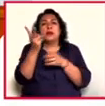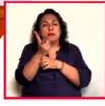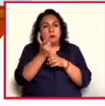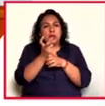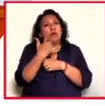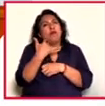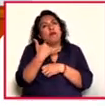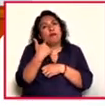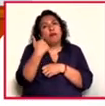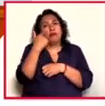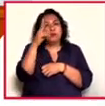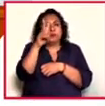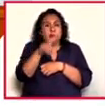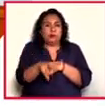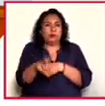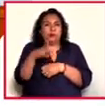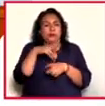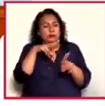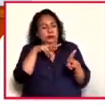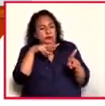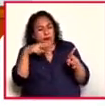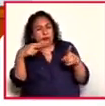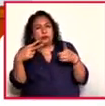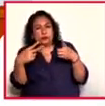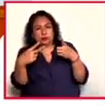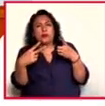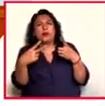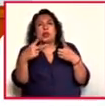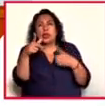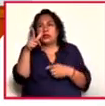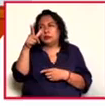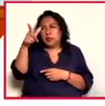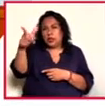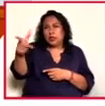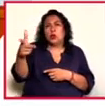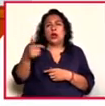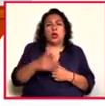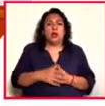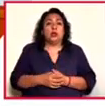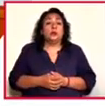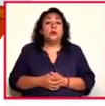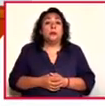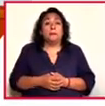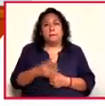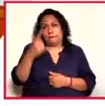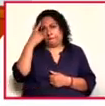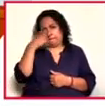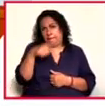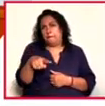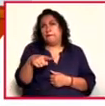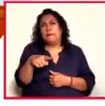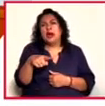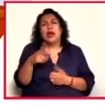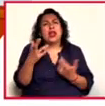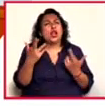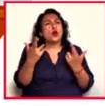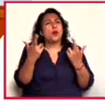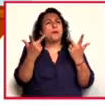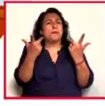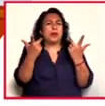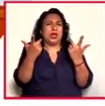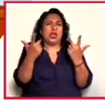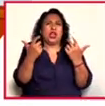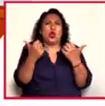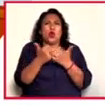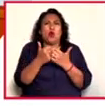realidad con una perspectiva a la vez espiritual y lúdica. Para jugar un poco y romper con la dureza de